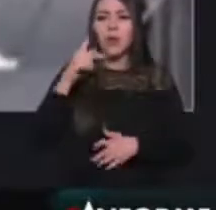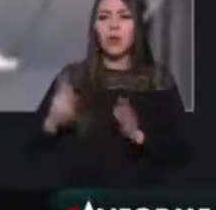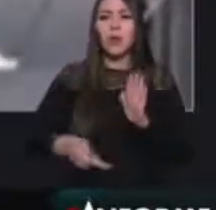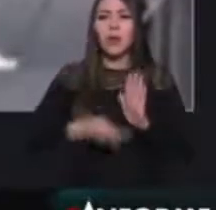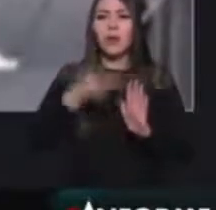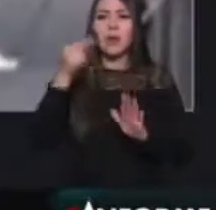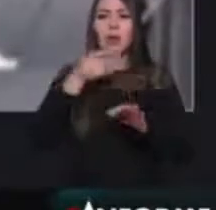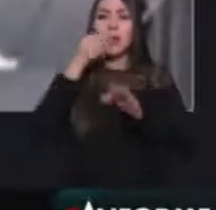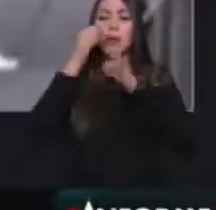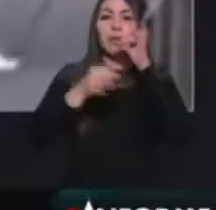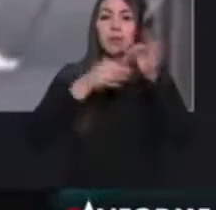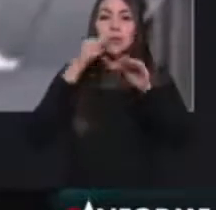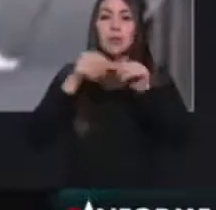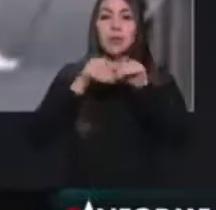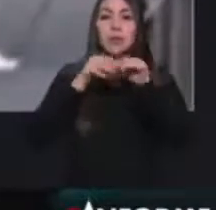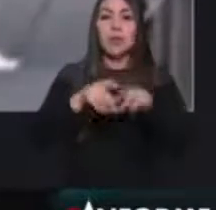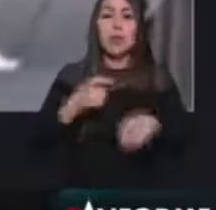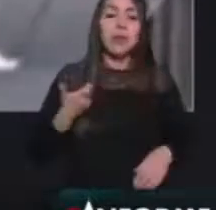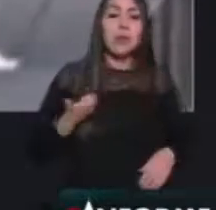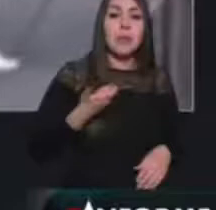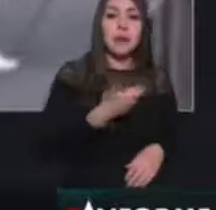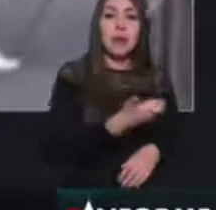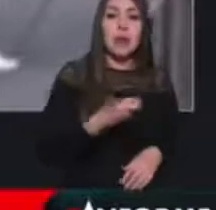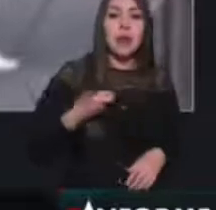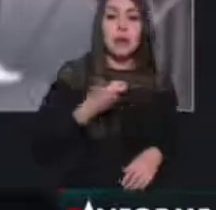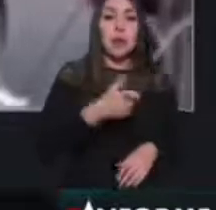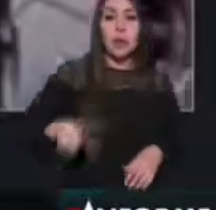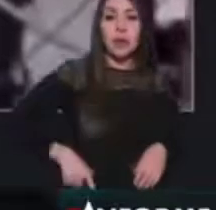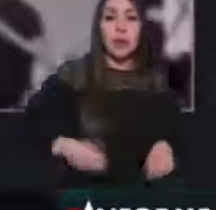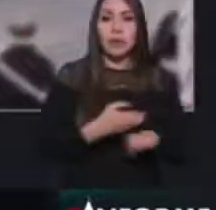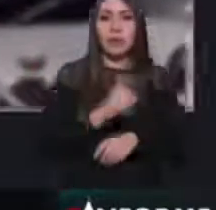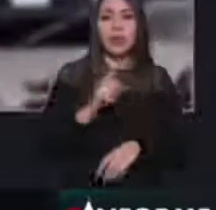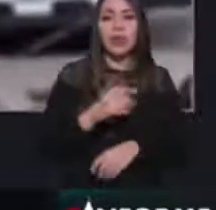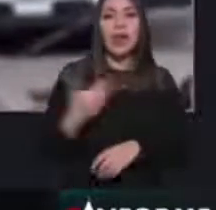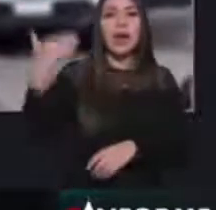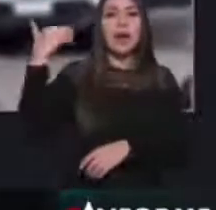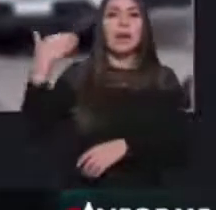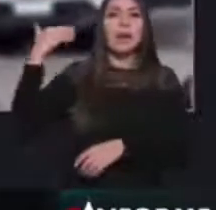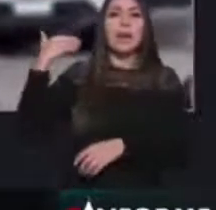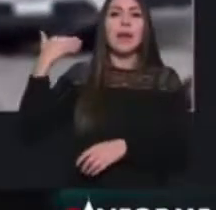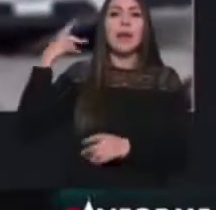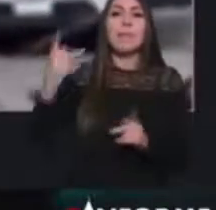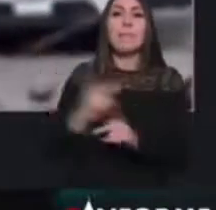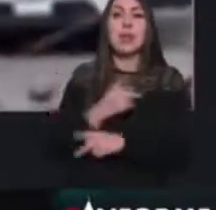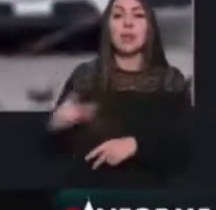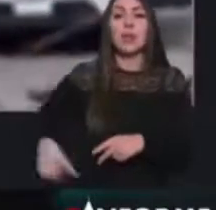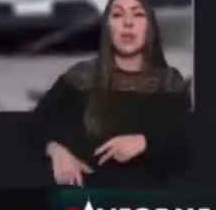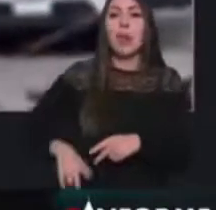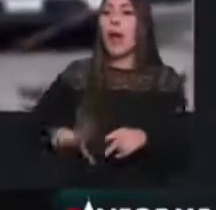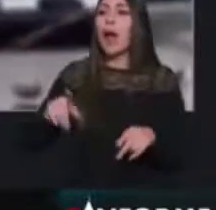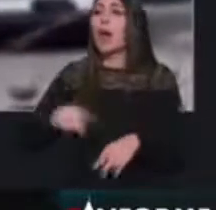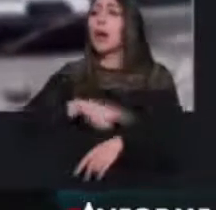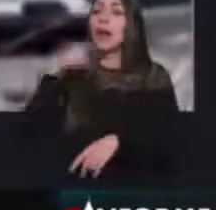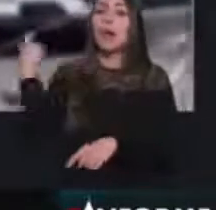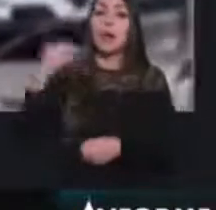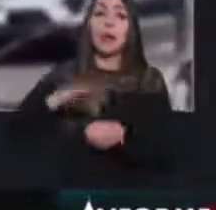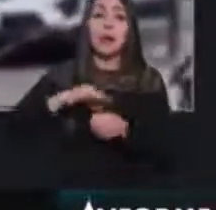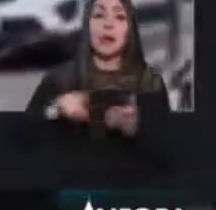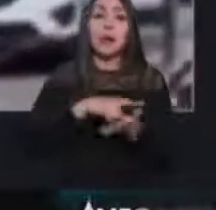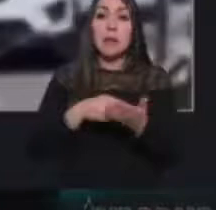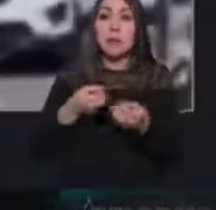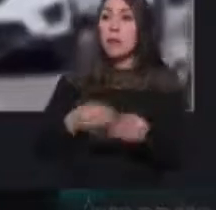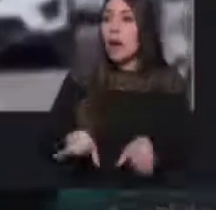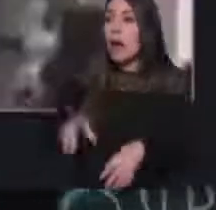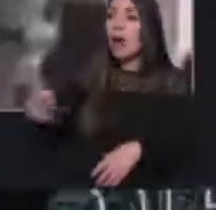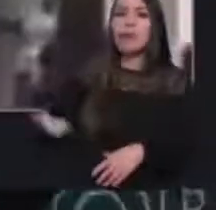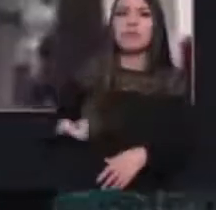ya no está siendo pagada por los gobiernos estatales entrantes, sino que era pagada por los pasados que perdieron las elecciones. Ahora, en cuestión del video de Michoacán,